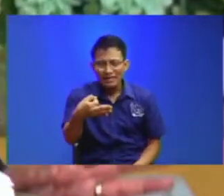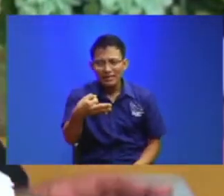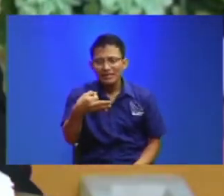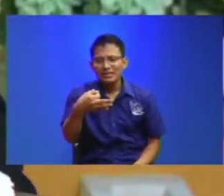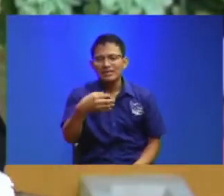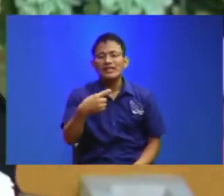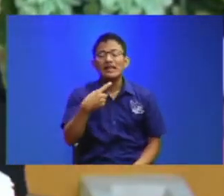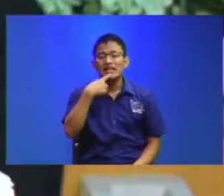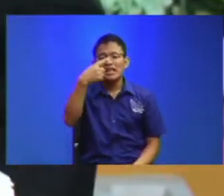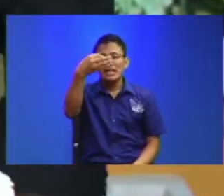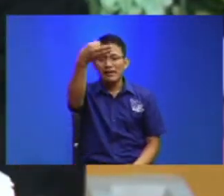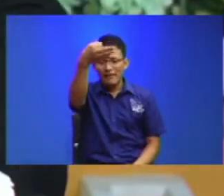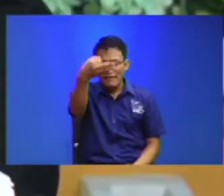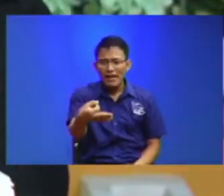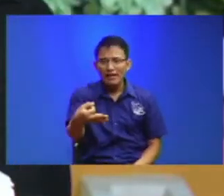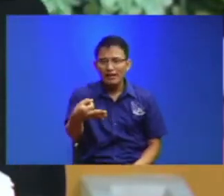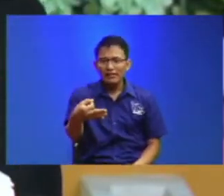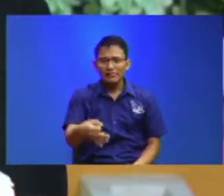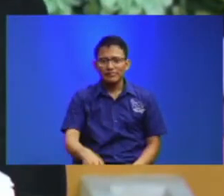esos